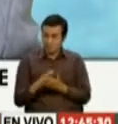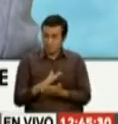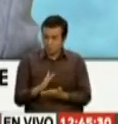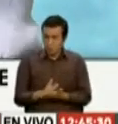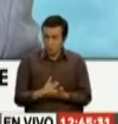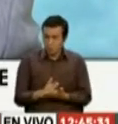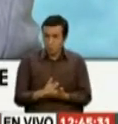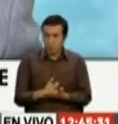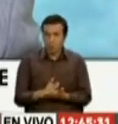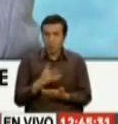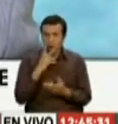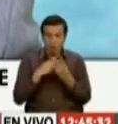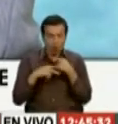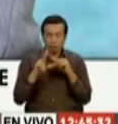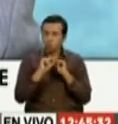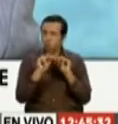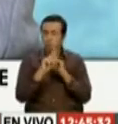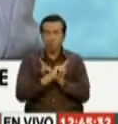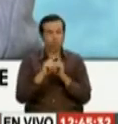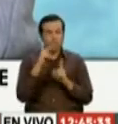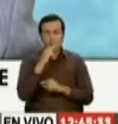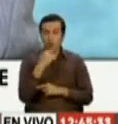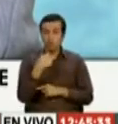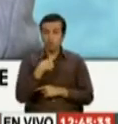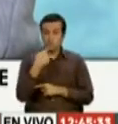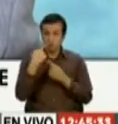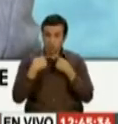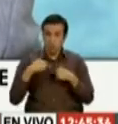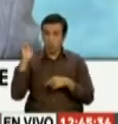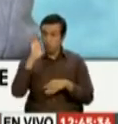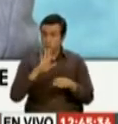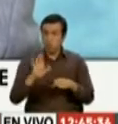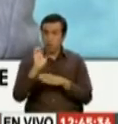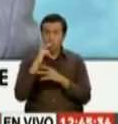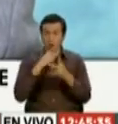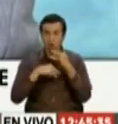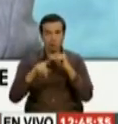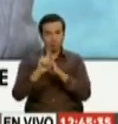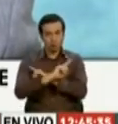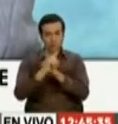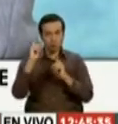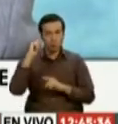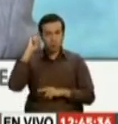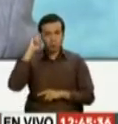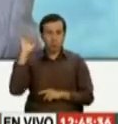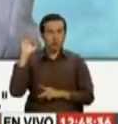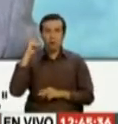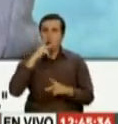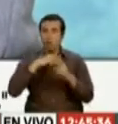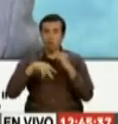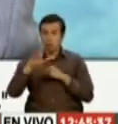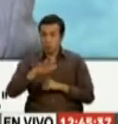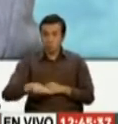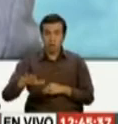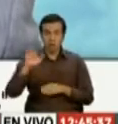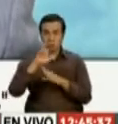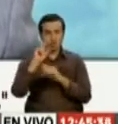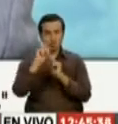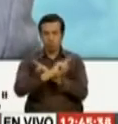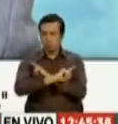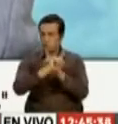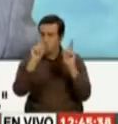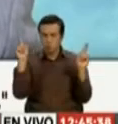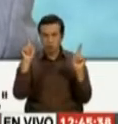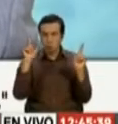que no perdona es que se le mienta. Y yo no le voy a mentir al pueblo ecuatoriano. El gobierno no le va a mentir al pueblo ecuatoriano.